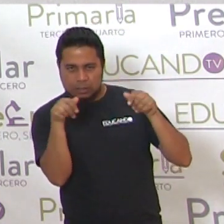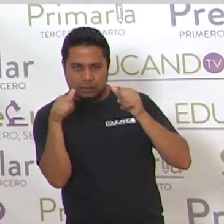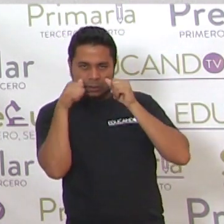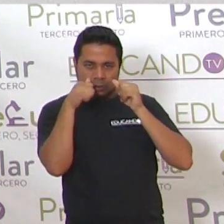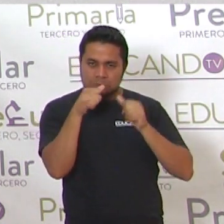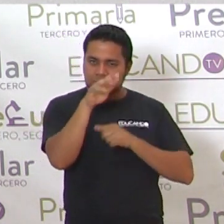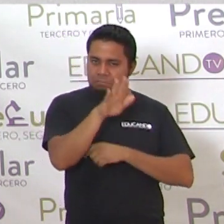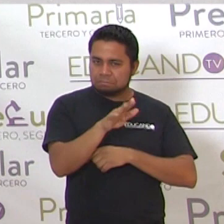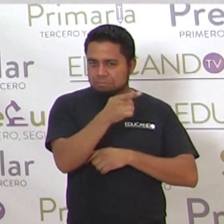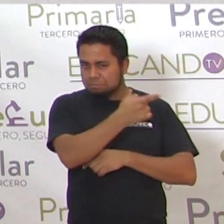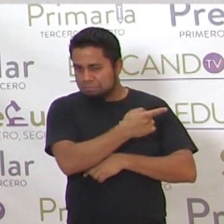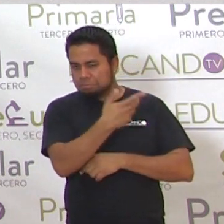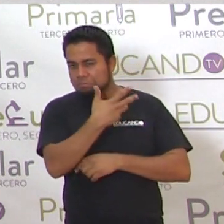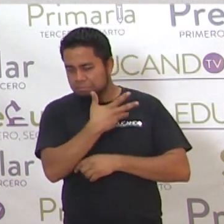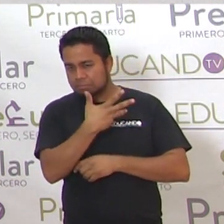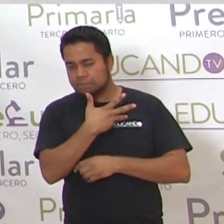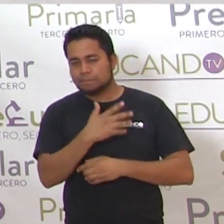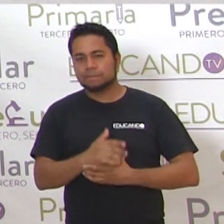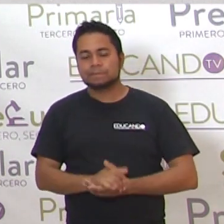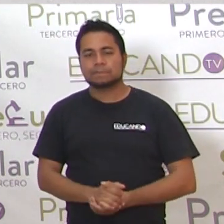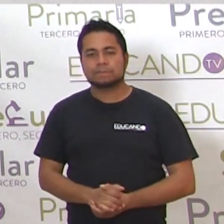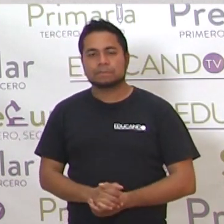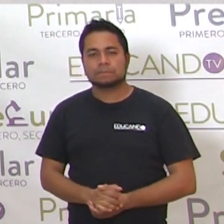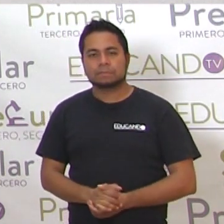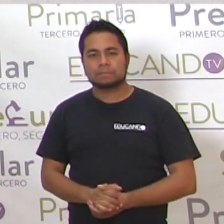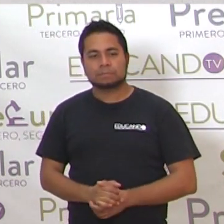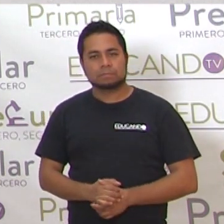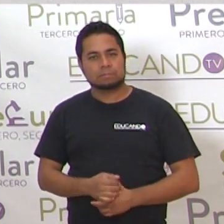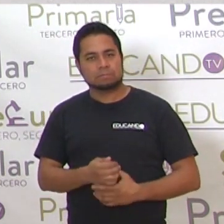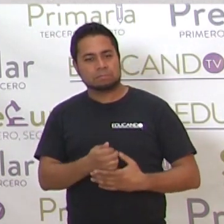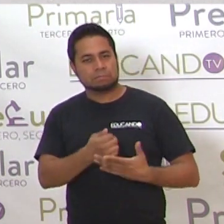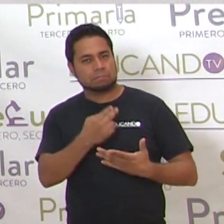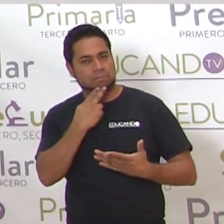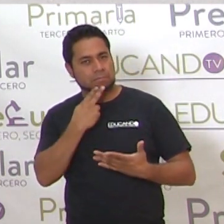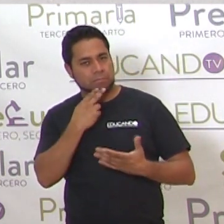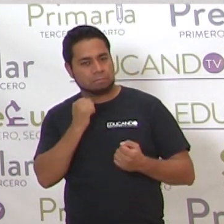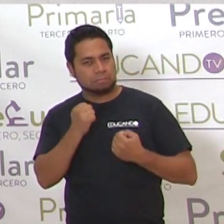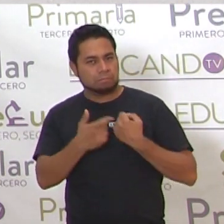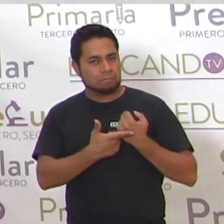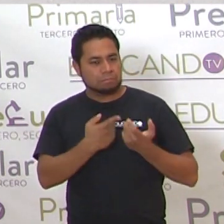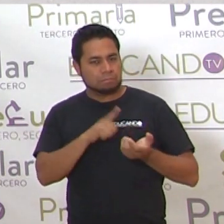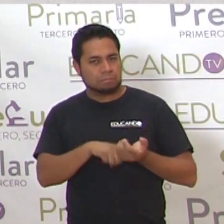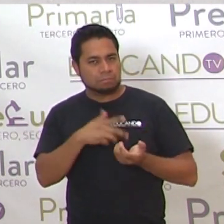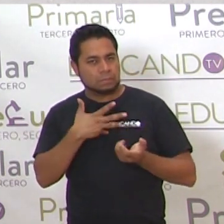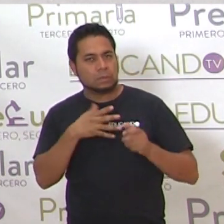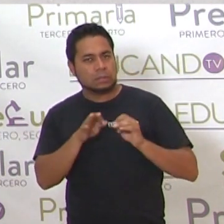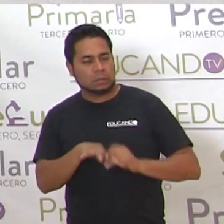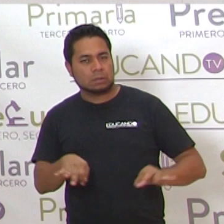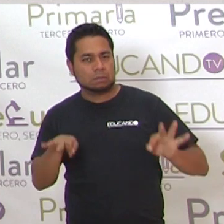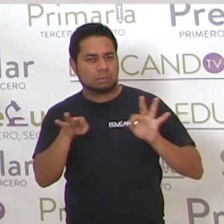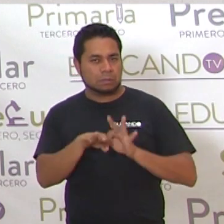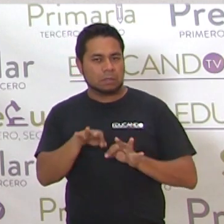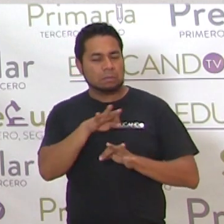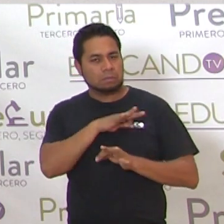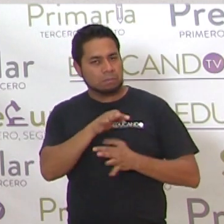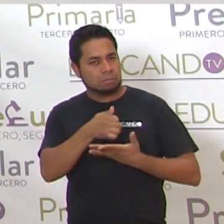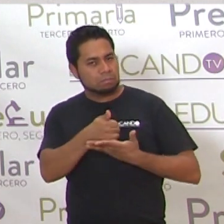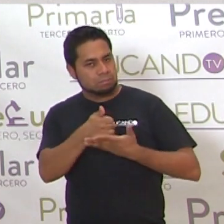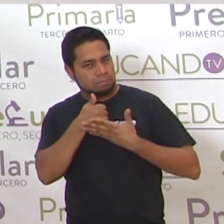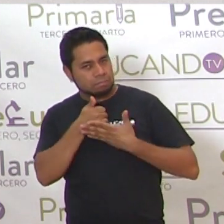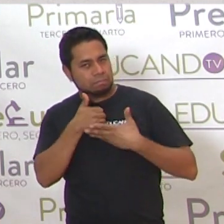parecida a la que tenemos acá que nos va a servir o que tiene componentes importantes y que nos va a permitir